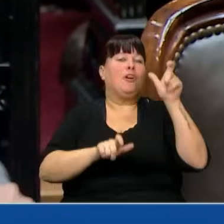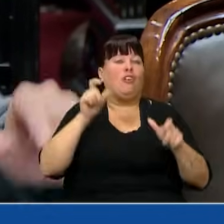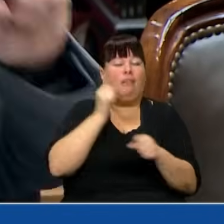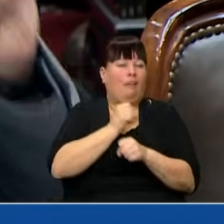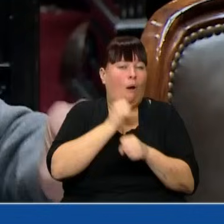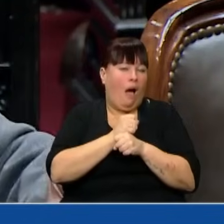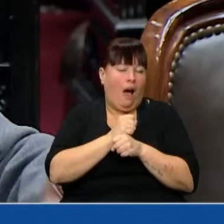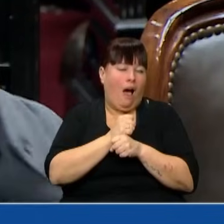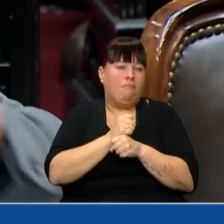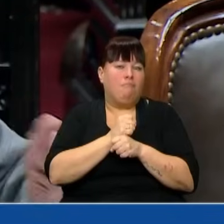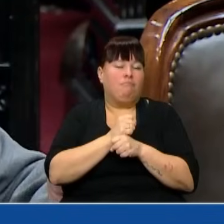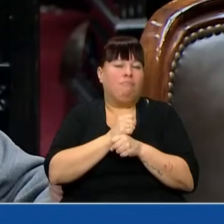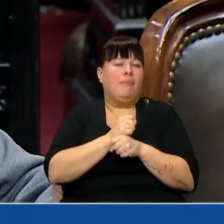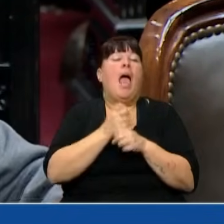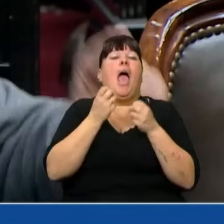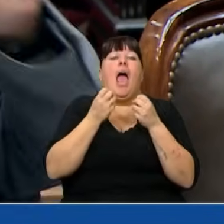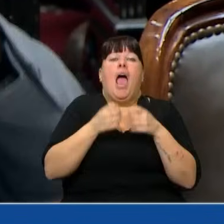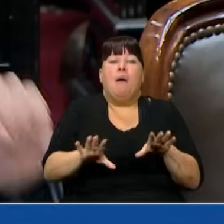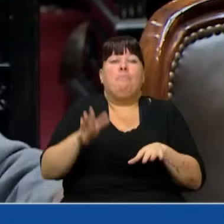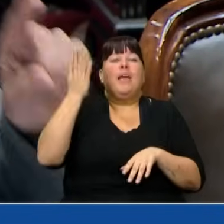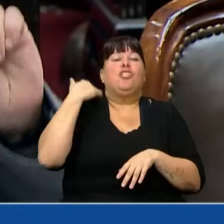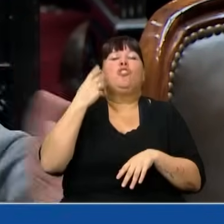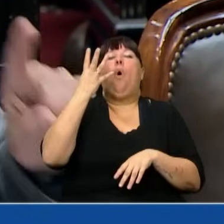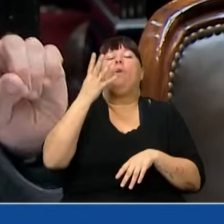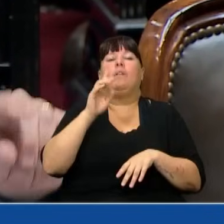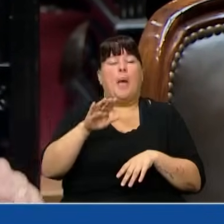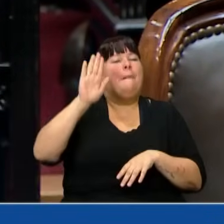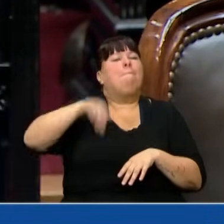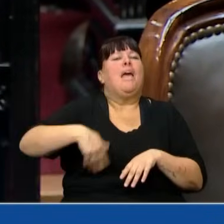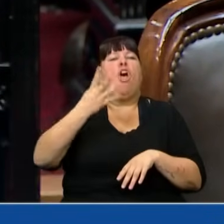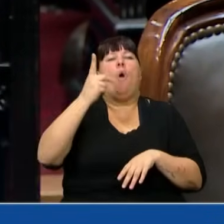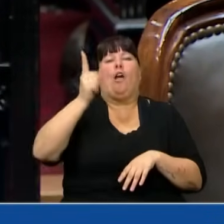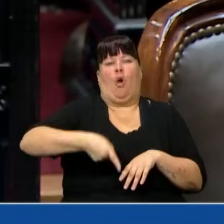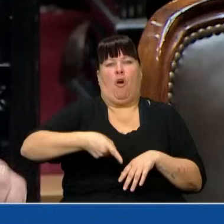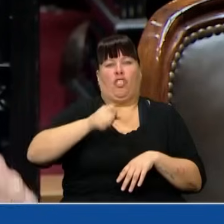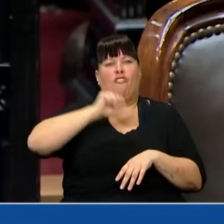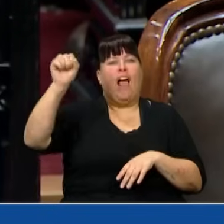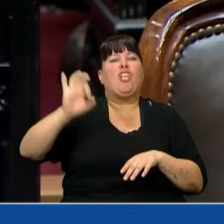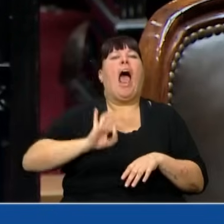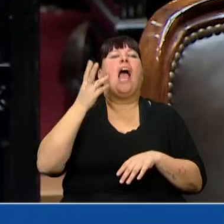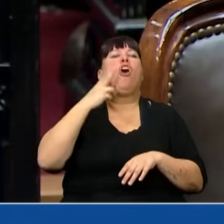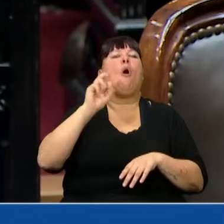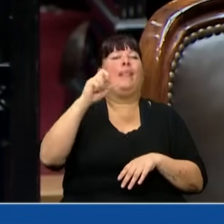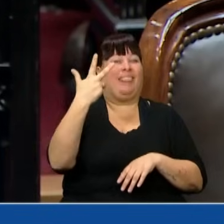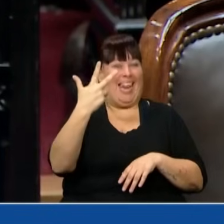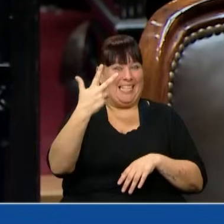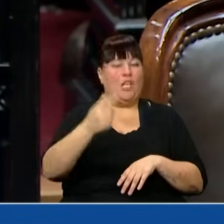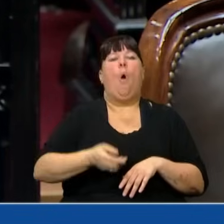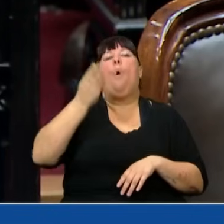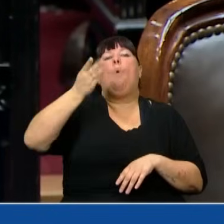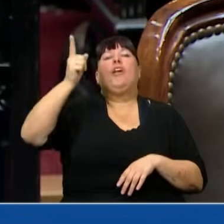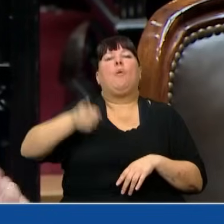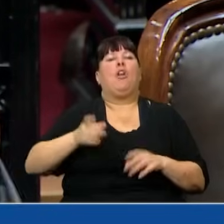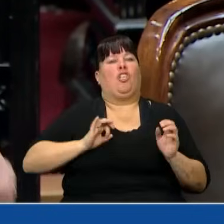trabajadores empezó con menos del 4% de inflación en el 2003,